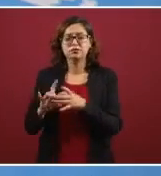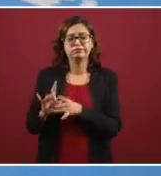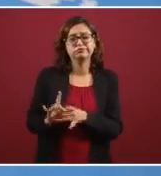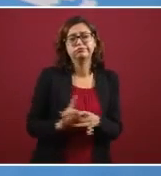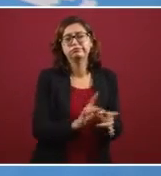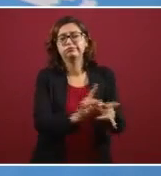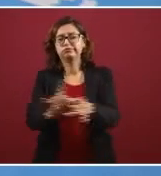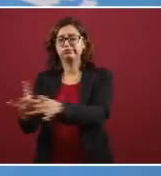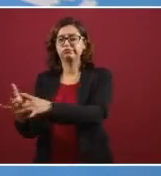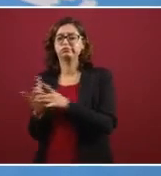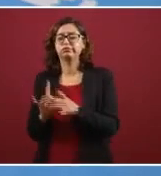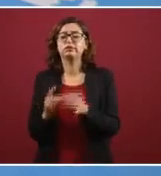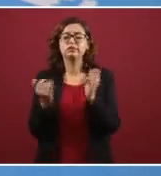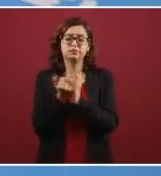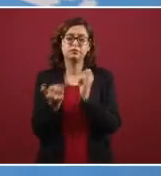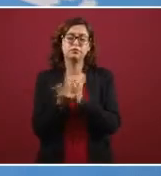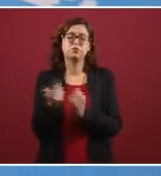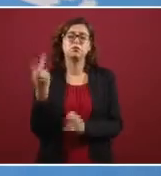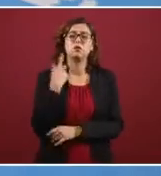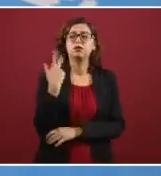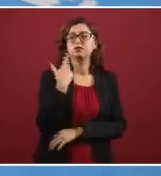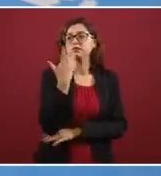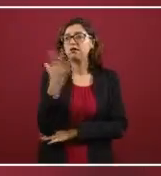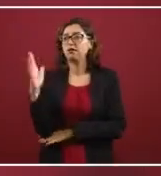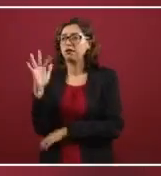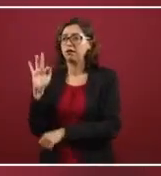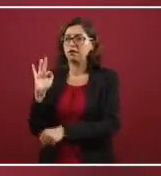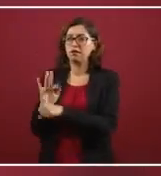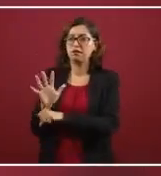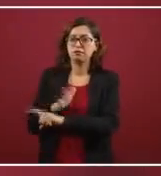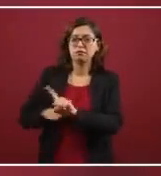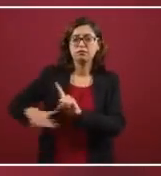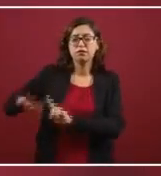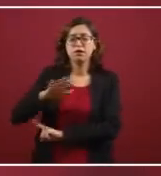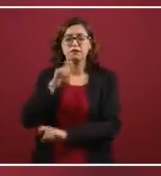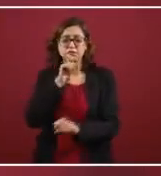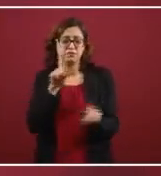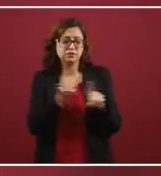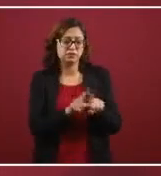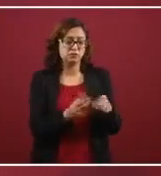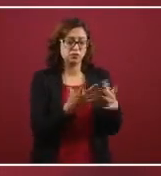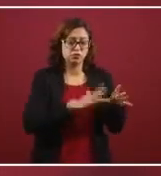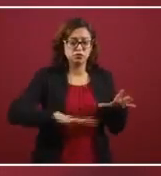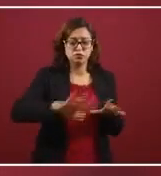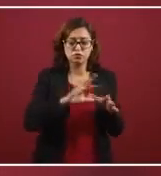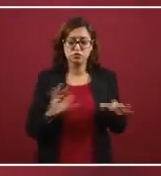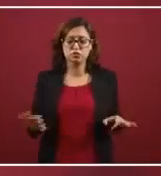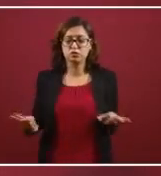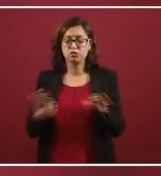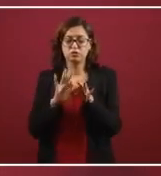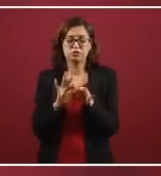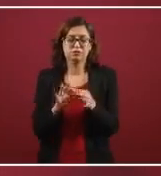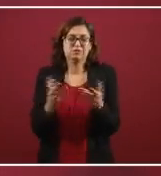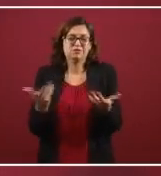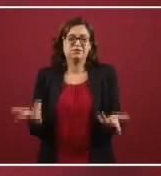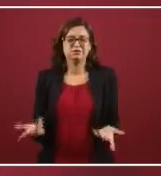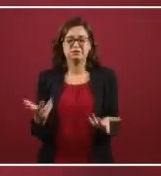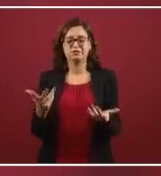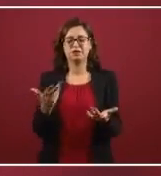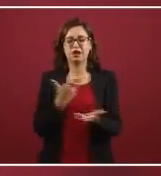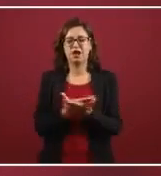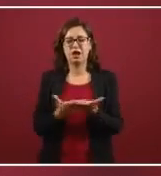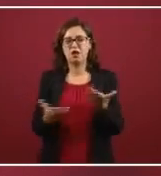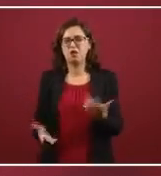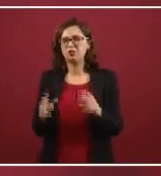las políticas ambientales y las sociales. La evidencia es contundente. Basta observar la ocurrencia de desastres y el